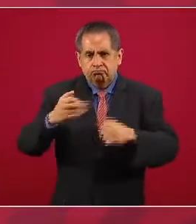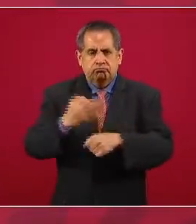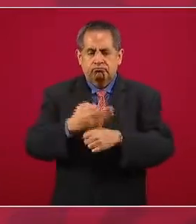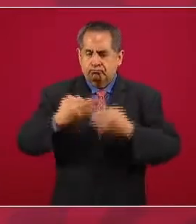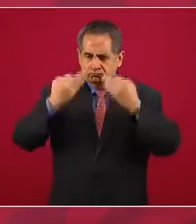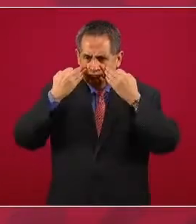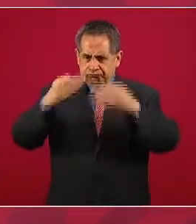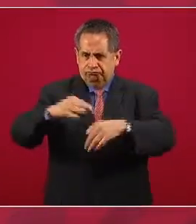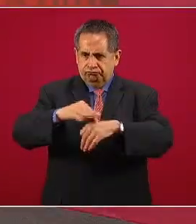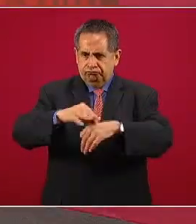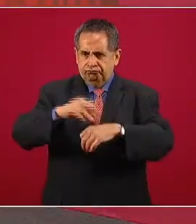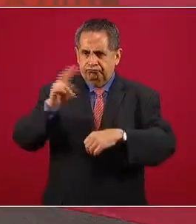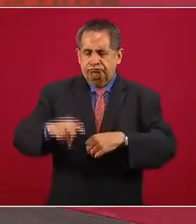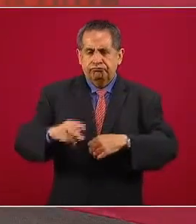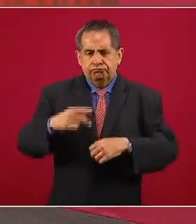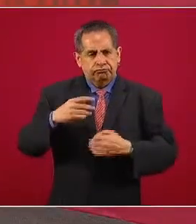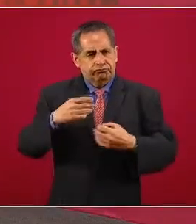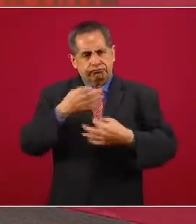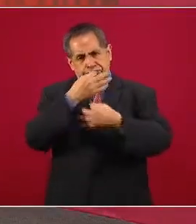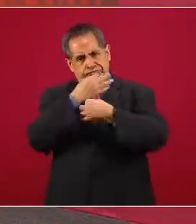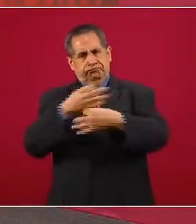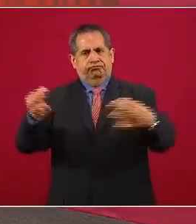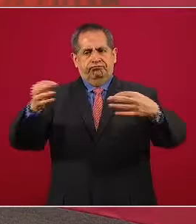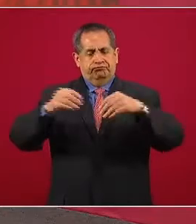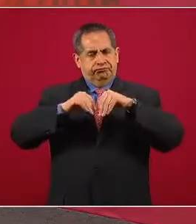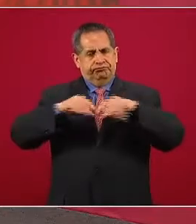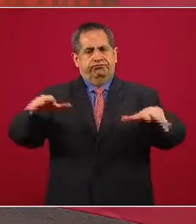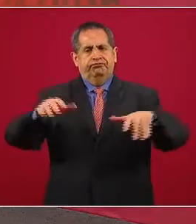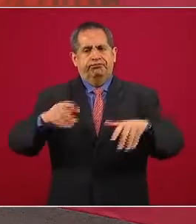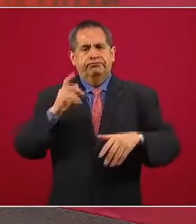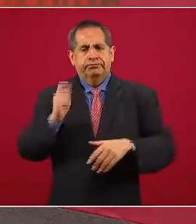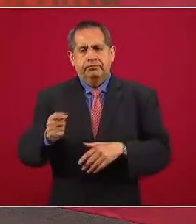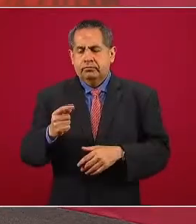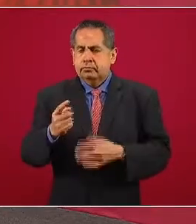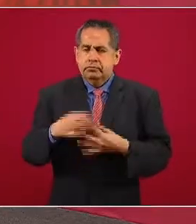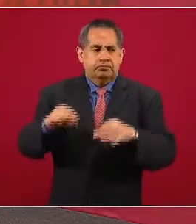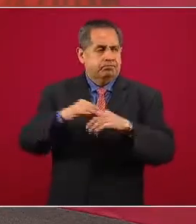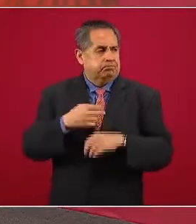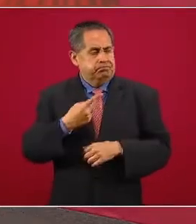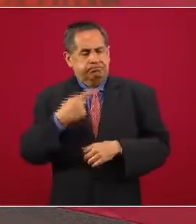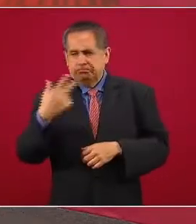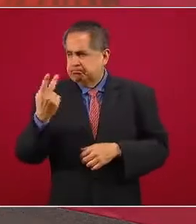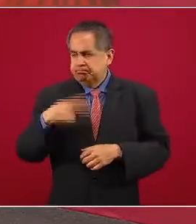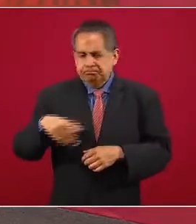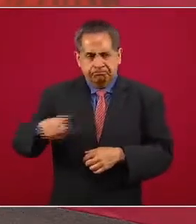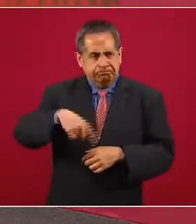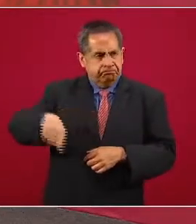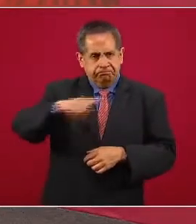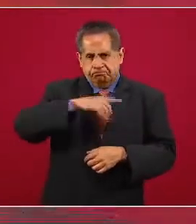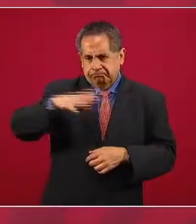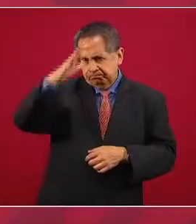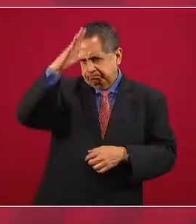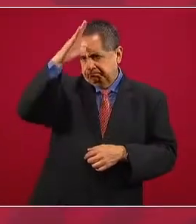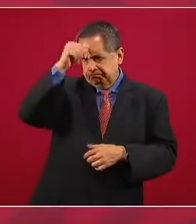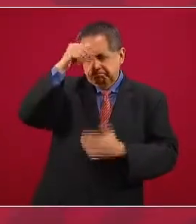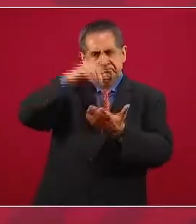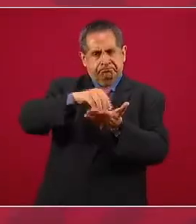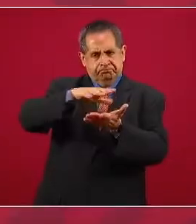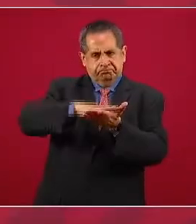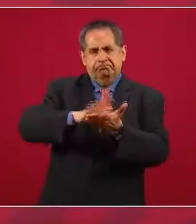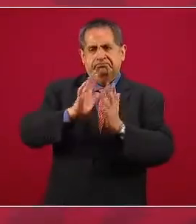honor para dar a conocer este importante acuerdo que después de mucha